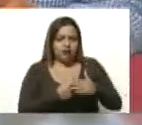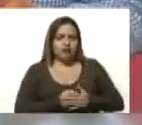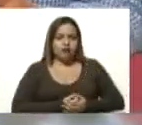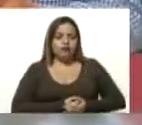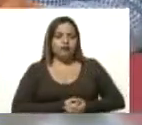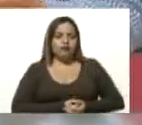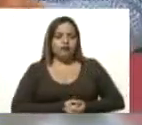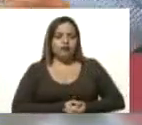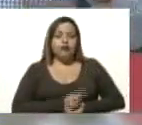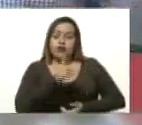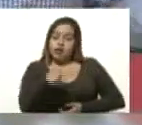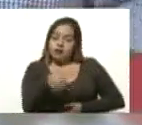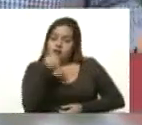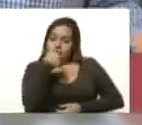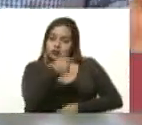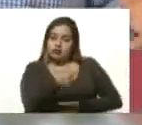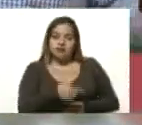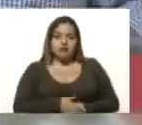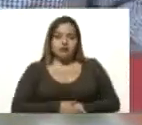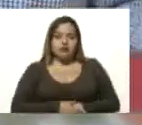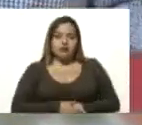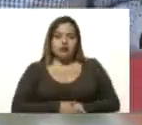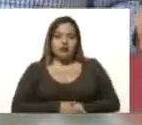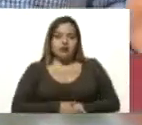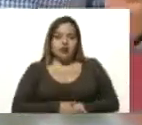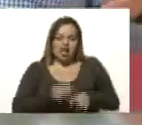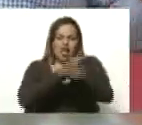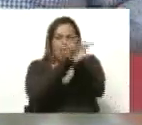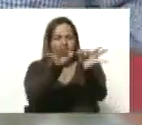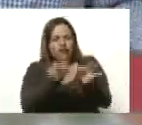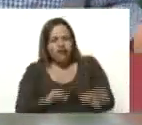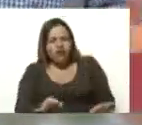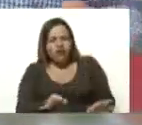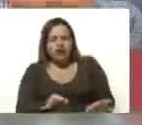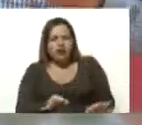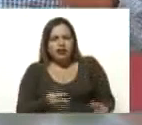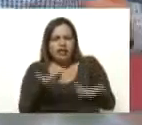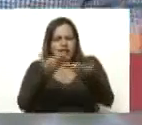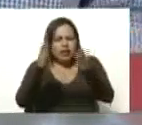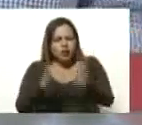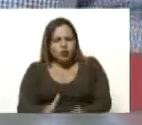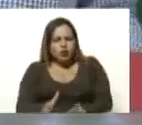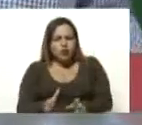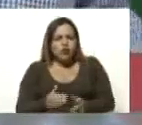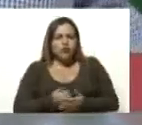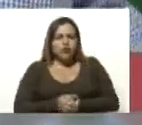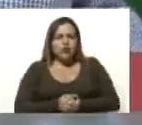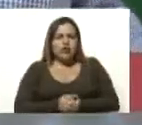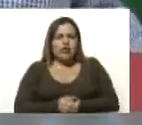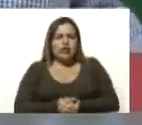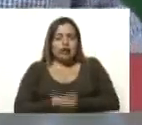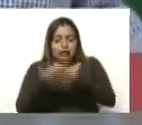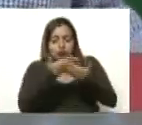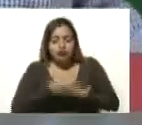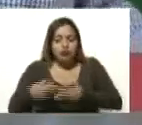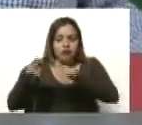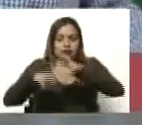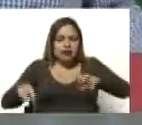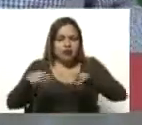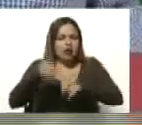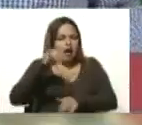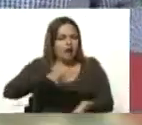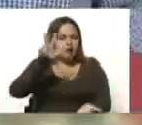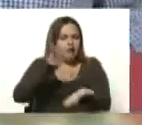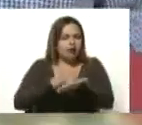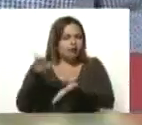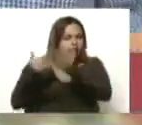También decimos que la calidad de las metodologías de nuestros estudios cuantitativos están comprobadas a lo largo de estos cerca de